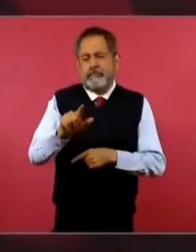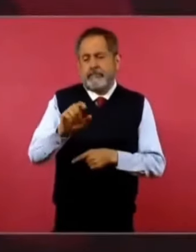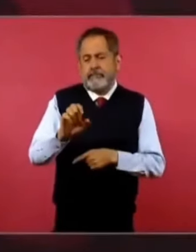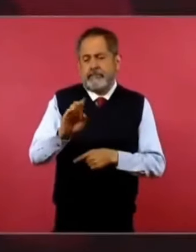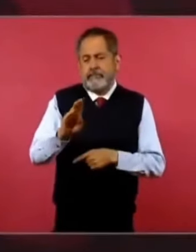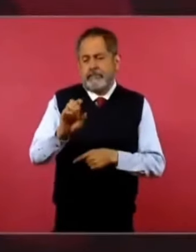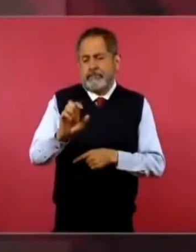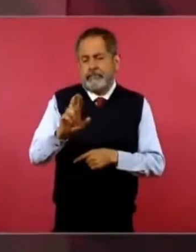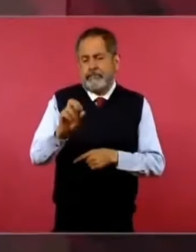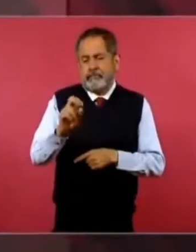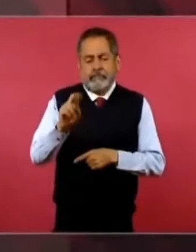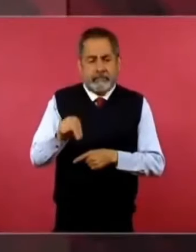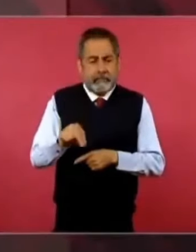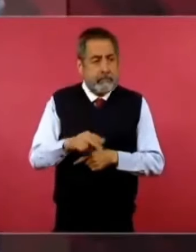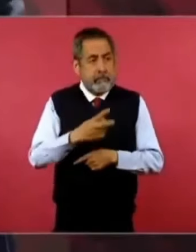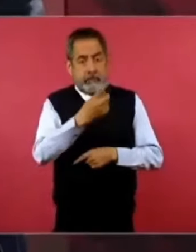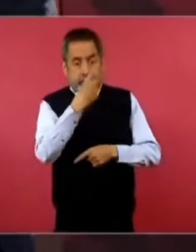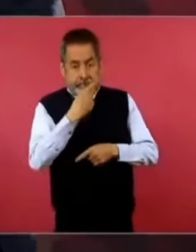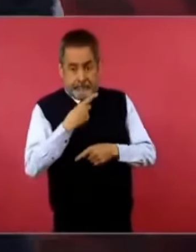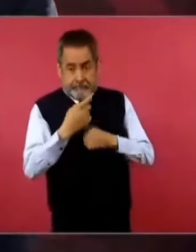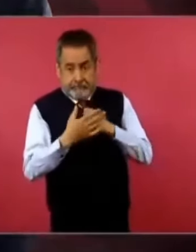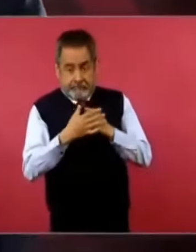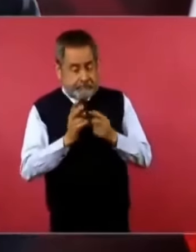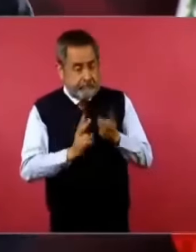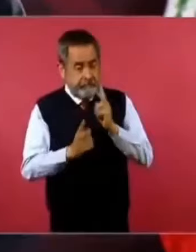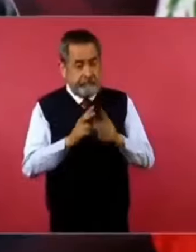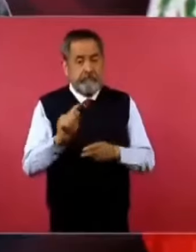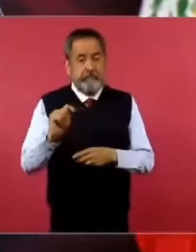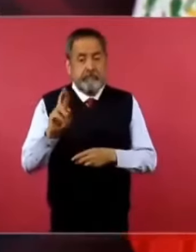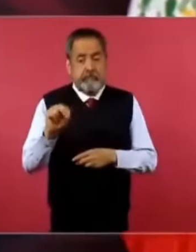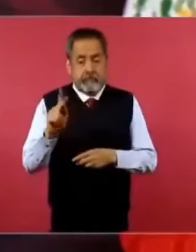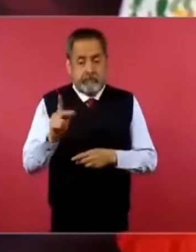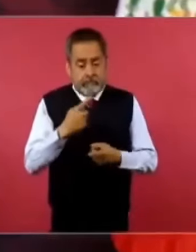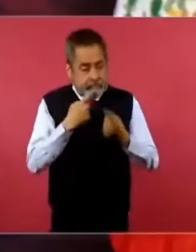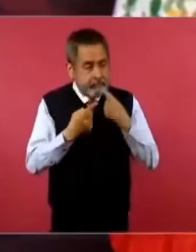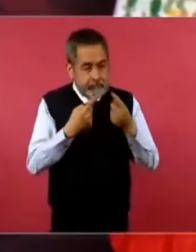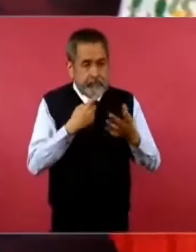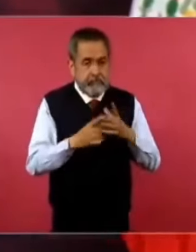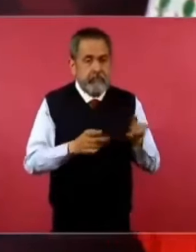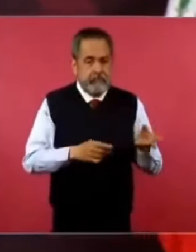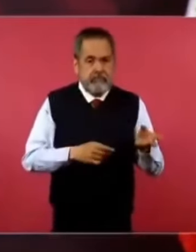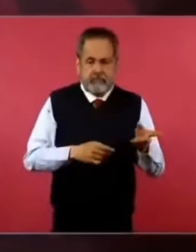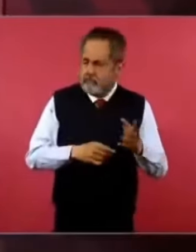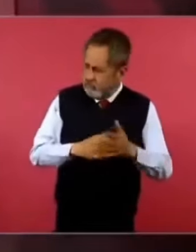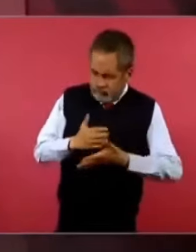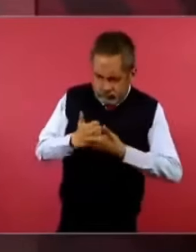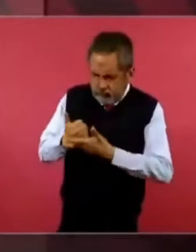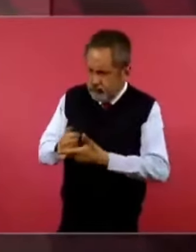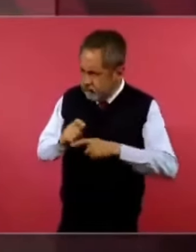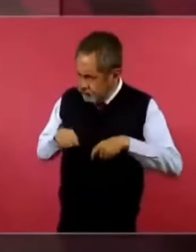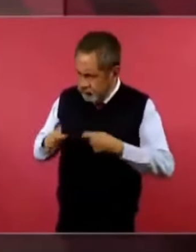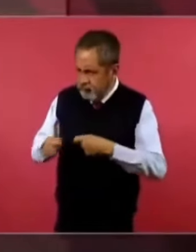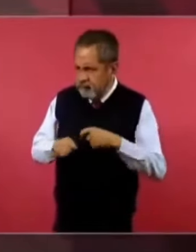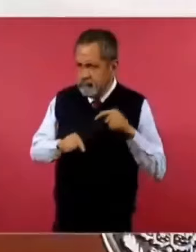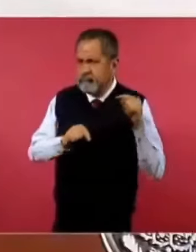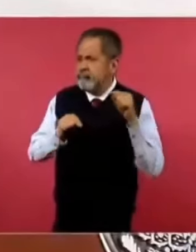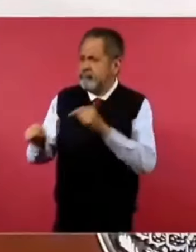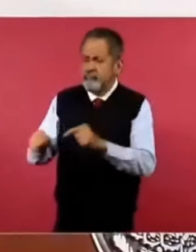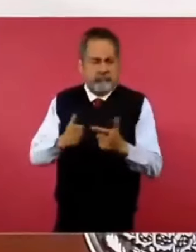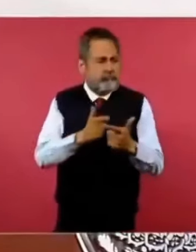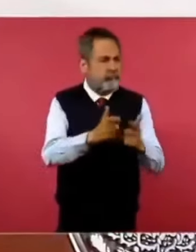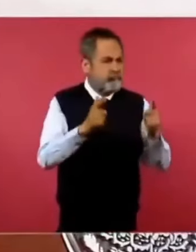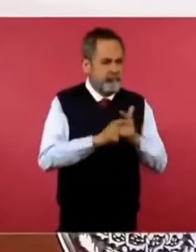levón me dice que me mandaba un